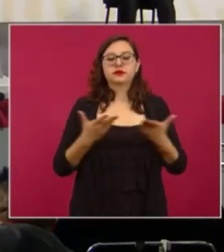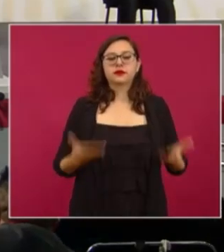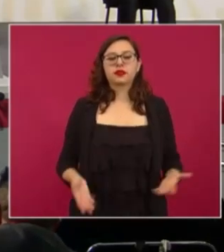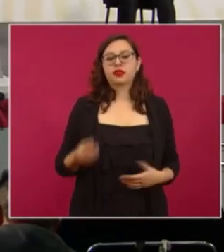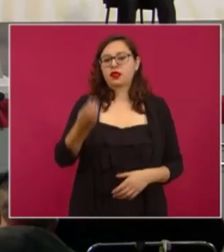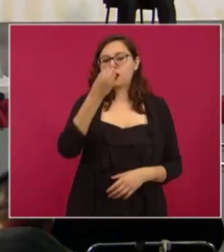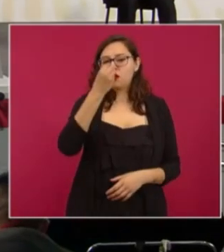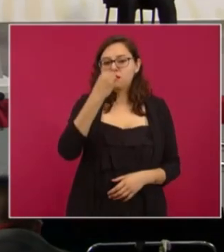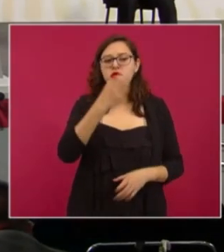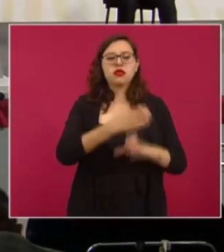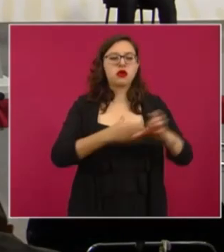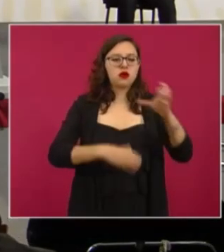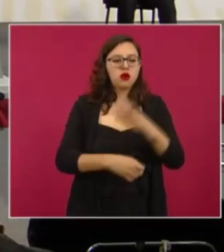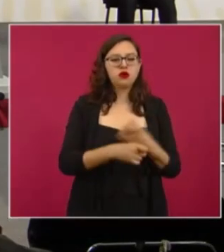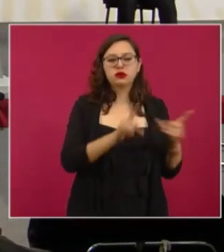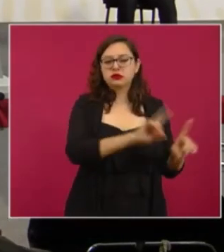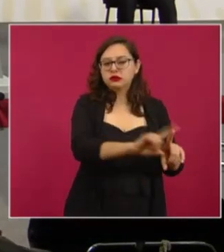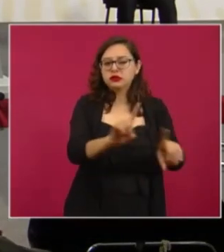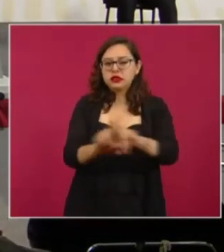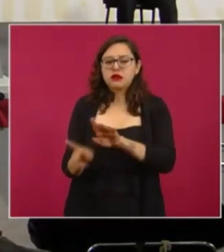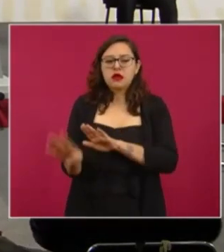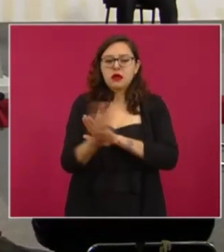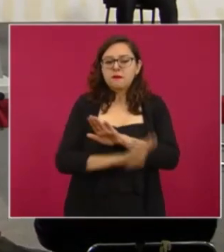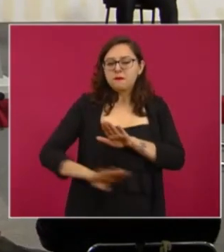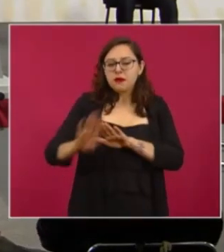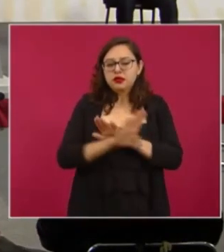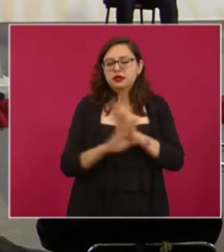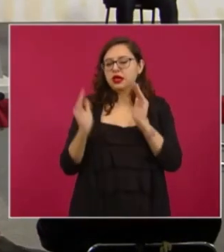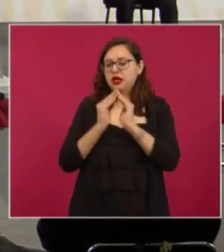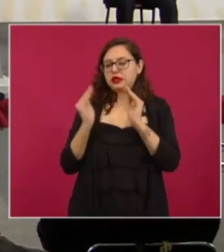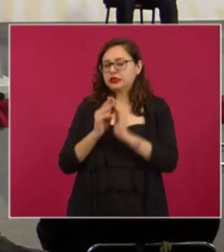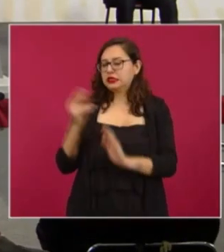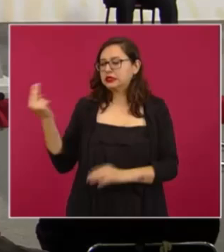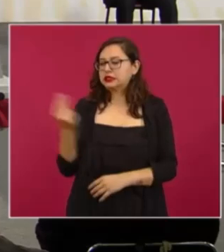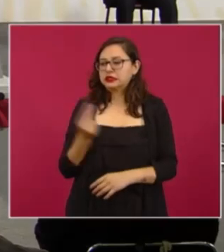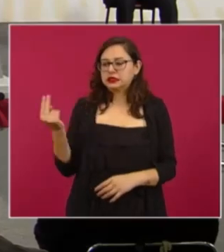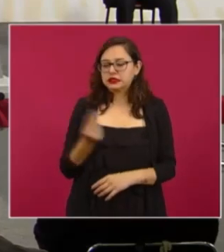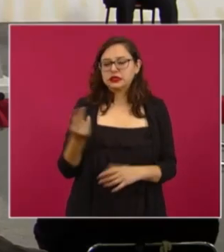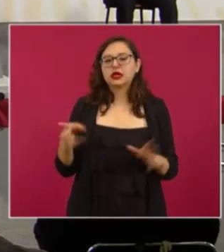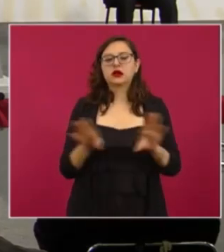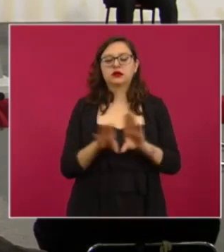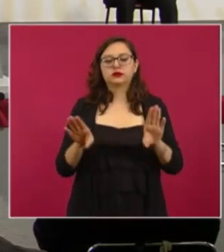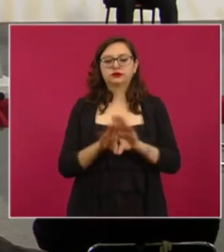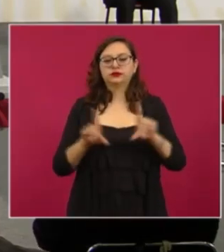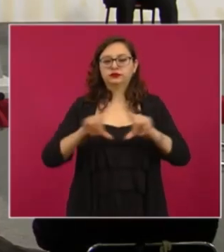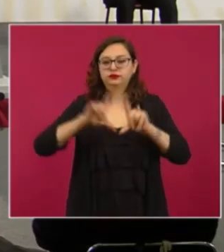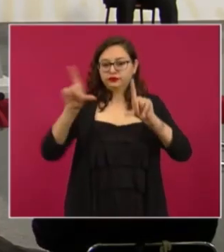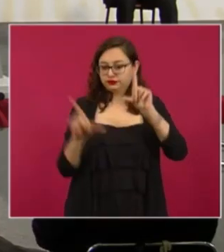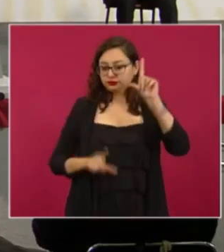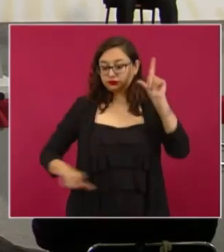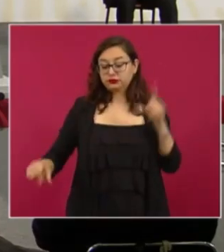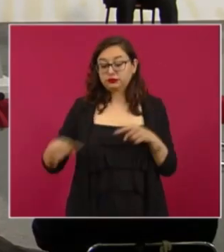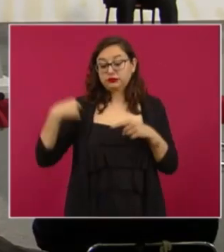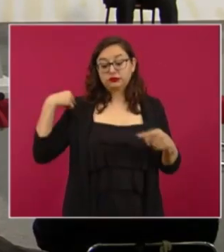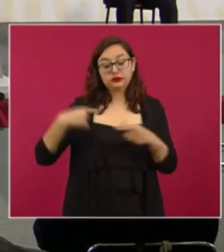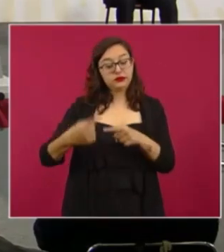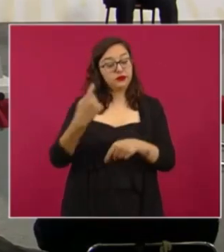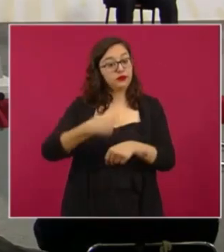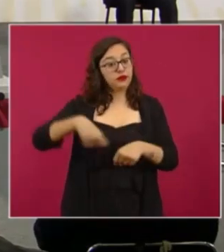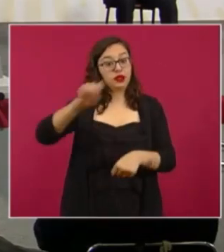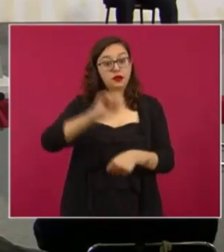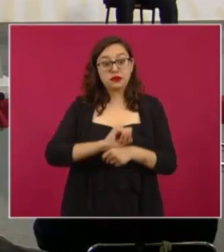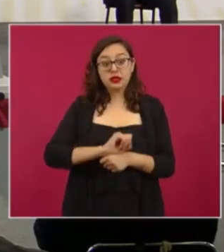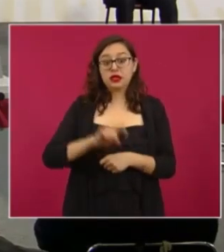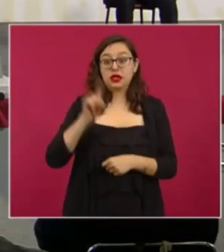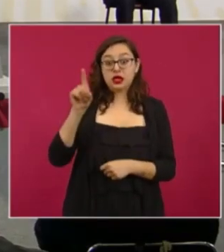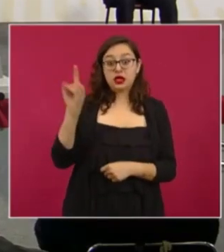en todo el país de la canasta básica. Esta semana se pasó de rosca a Soriana. Nos